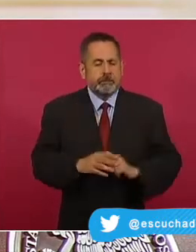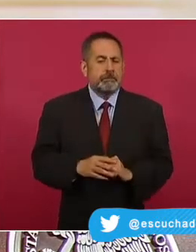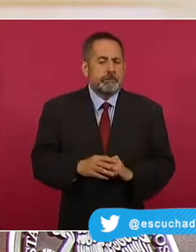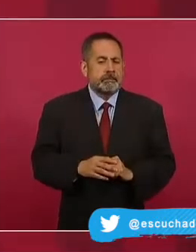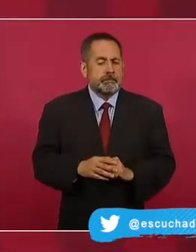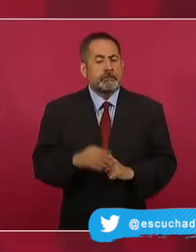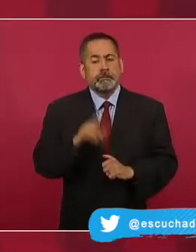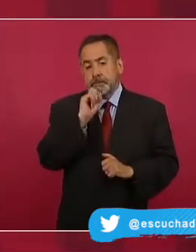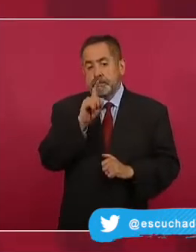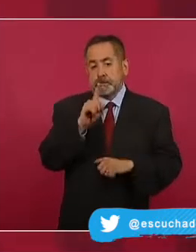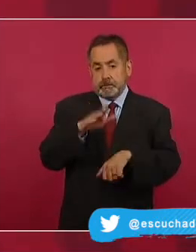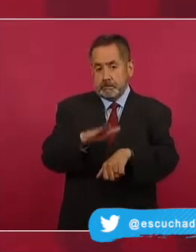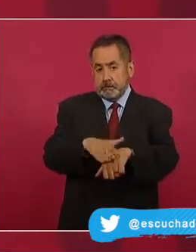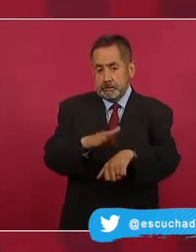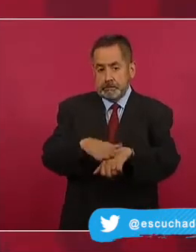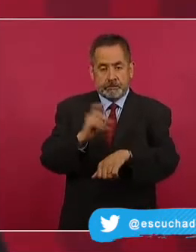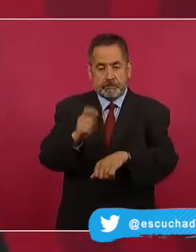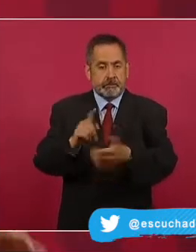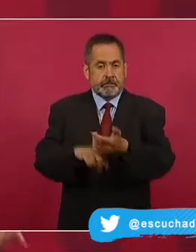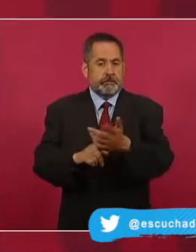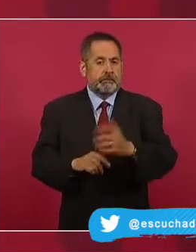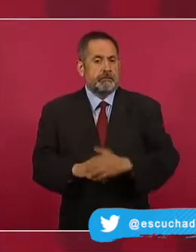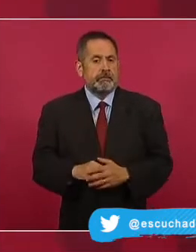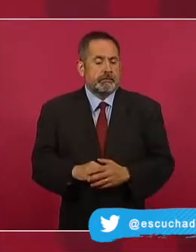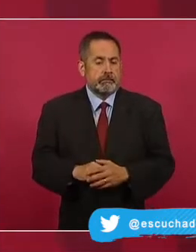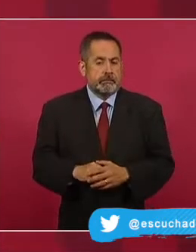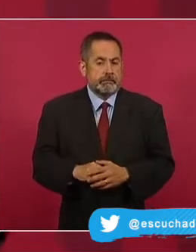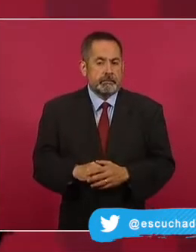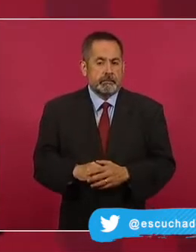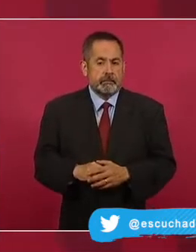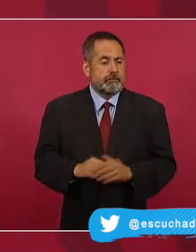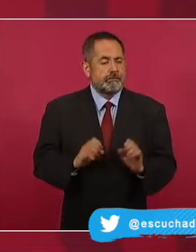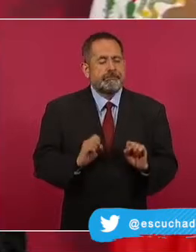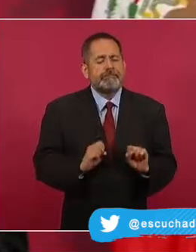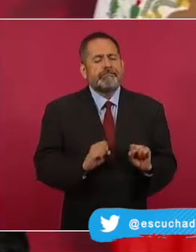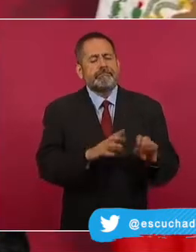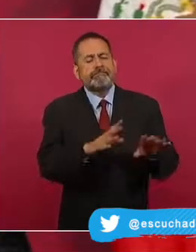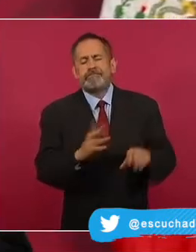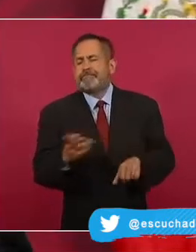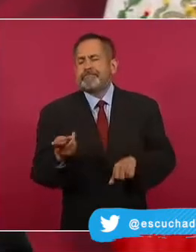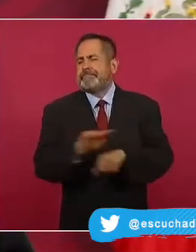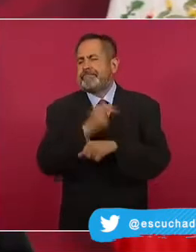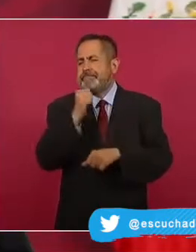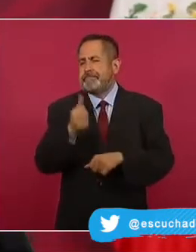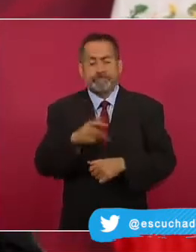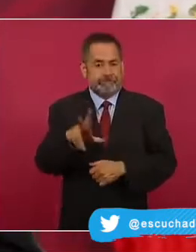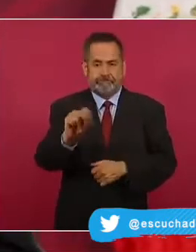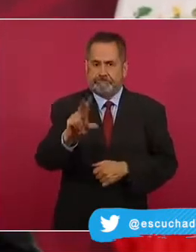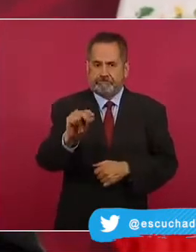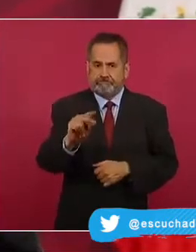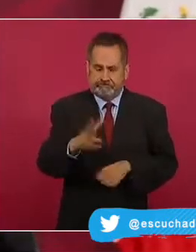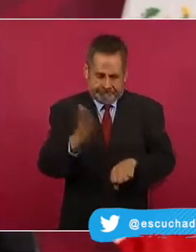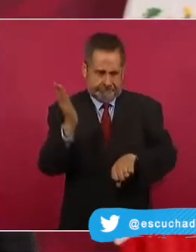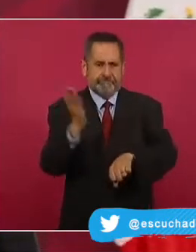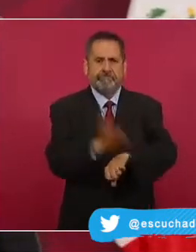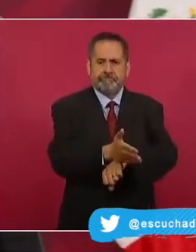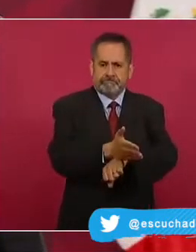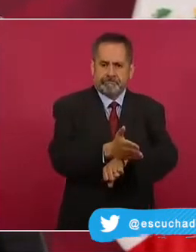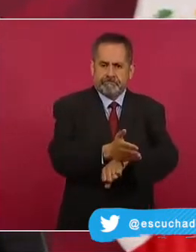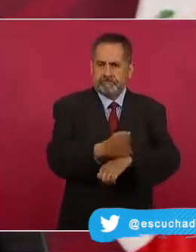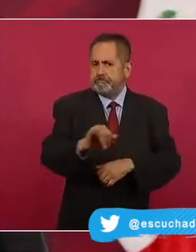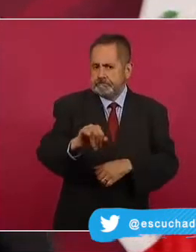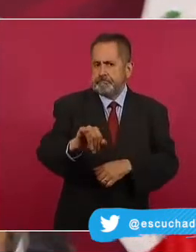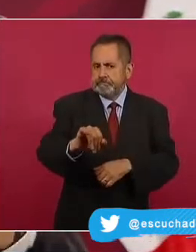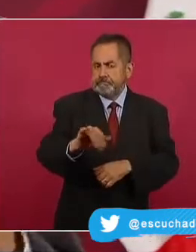de la democracia es la transparencia, y el presidente y su gobierno tienen la encomienda de acabar con las injusticias y la corrupción. De